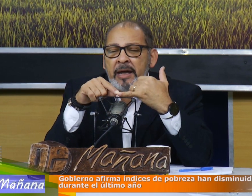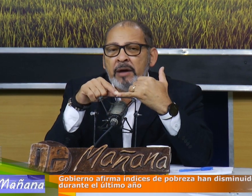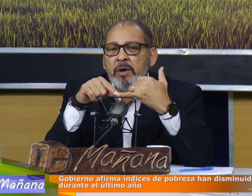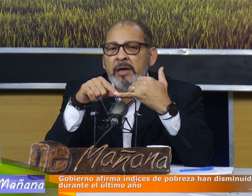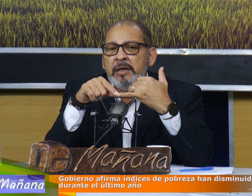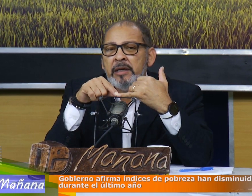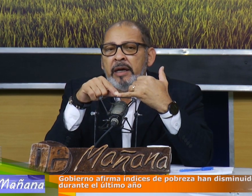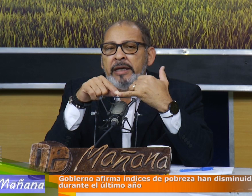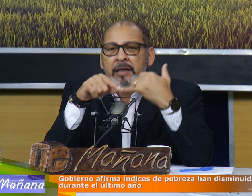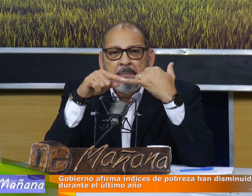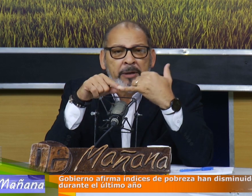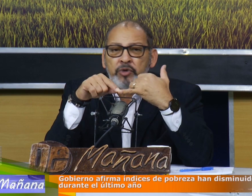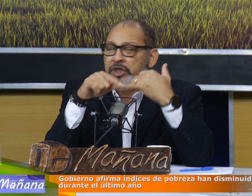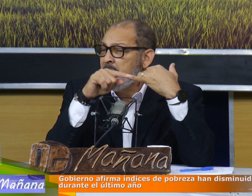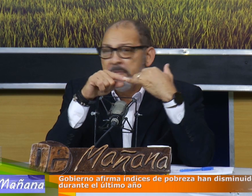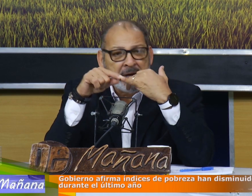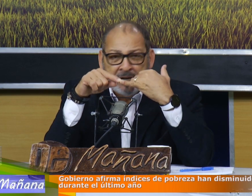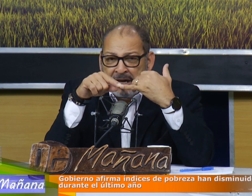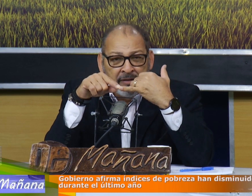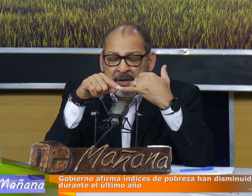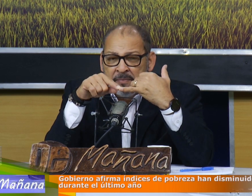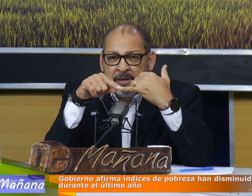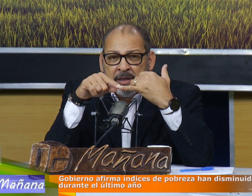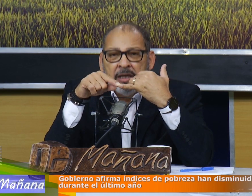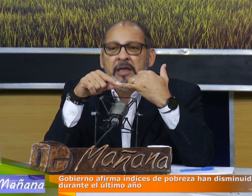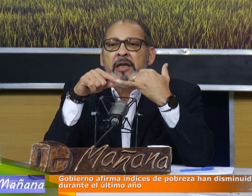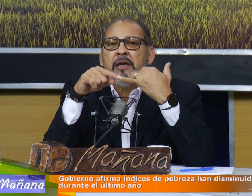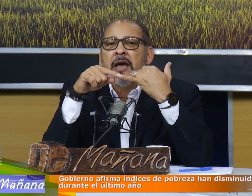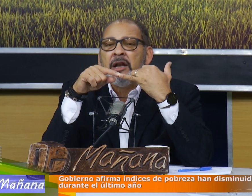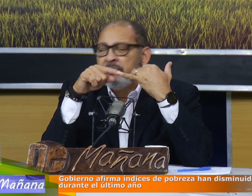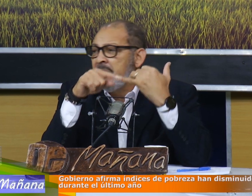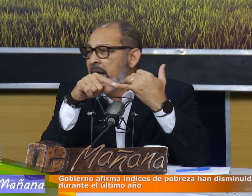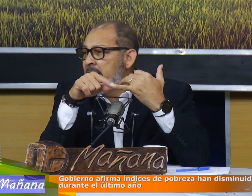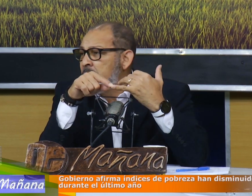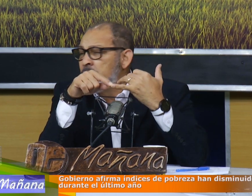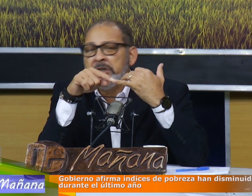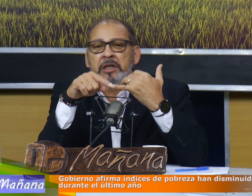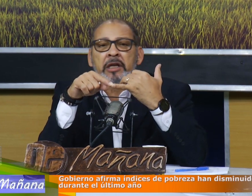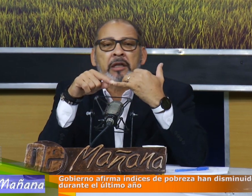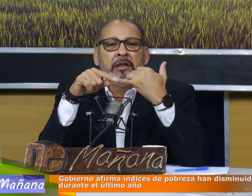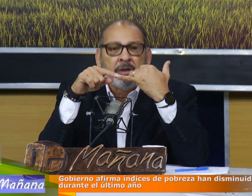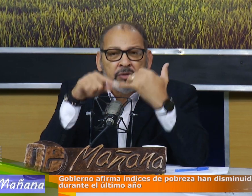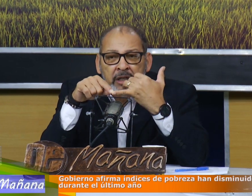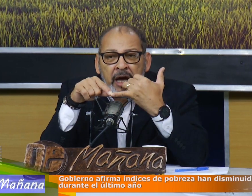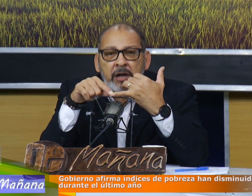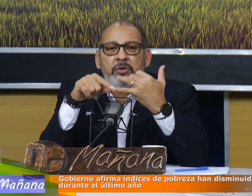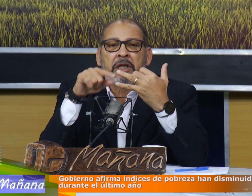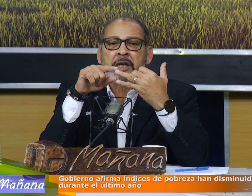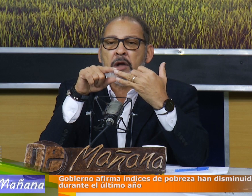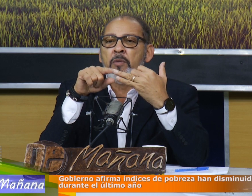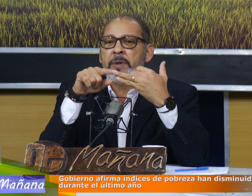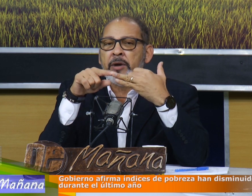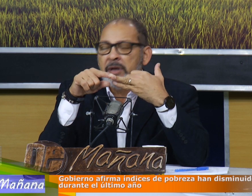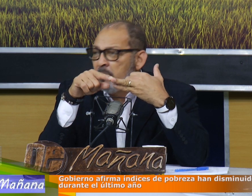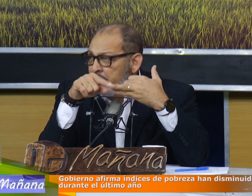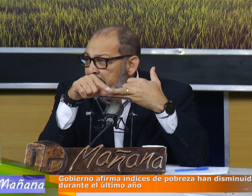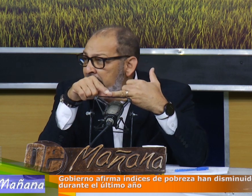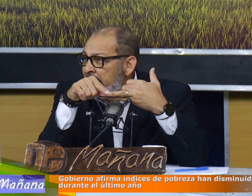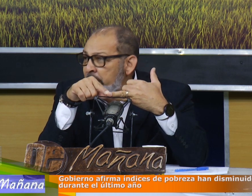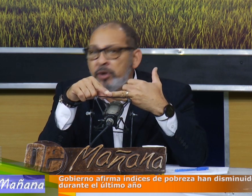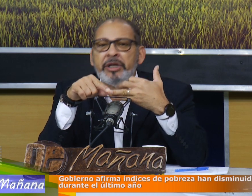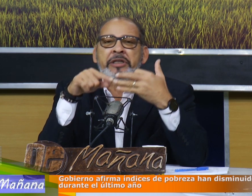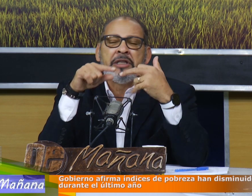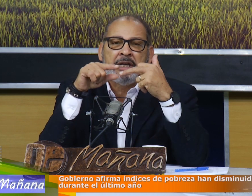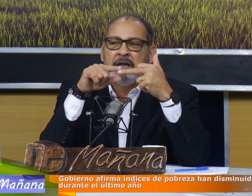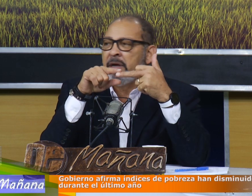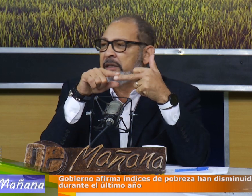pagar el agua inapa no sirve para nada y al final usted tiene que tener un tinaco tiene que comprar una bombita